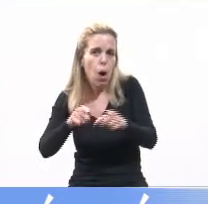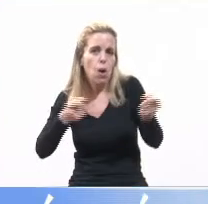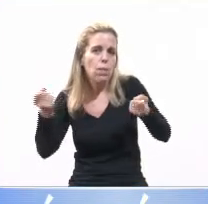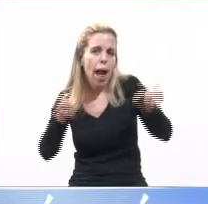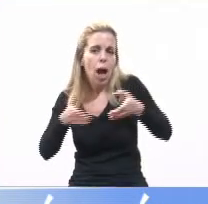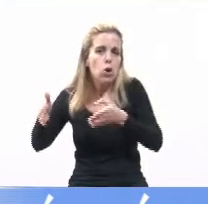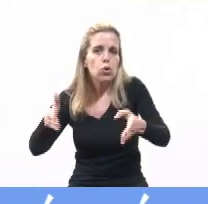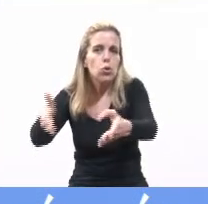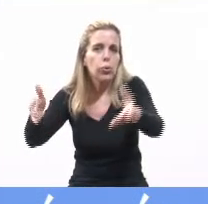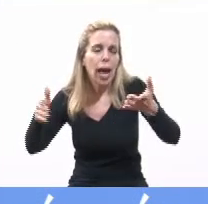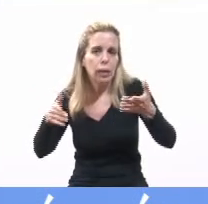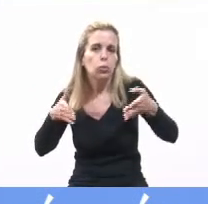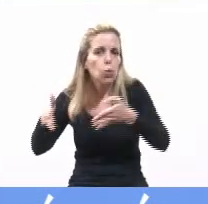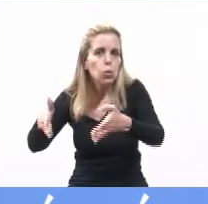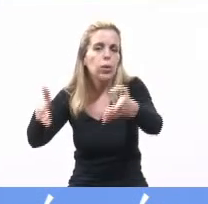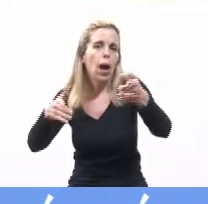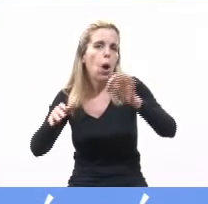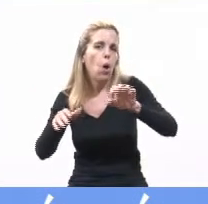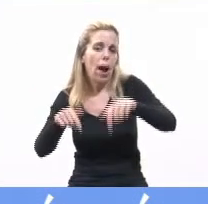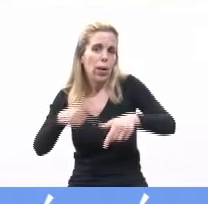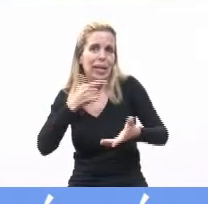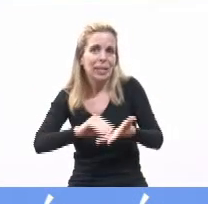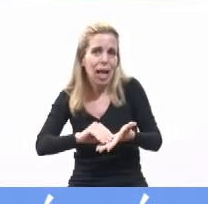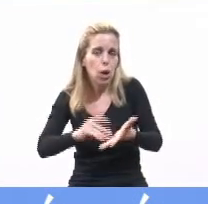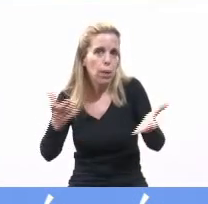muchos senadores, por falta